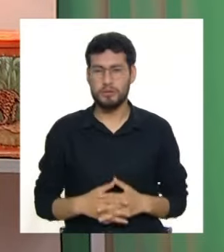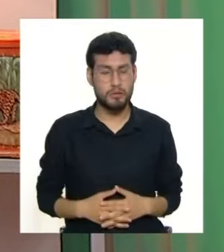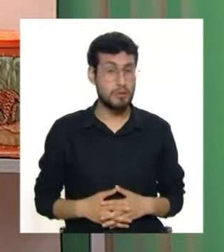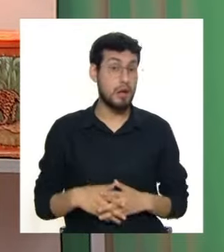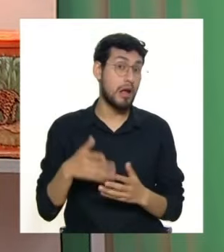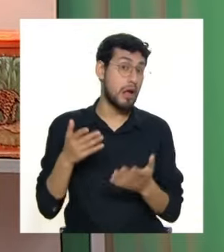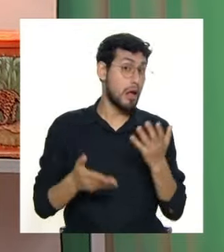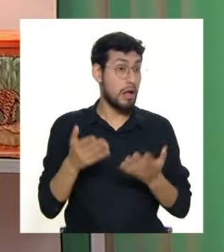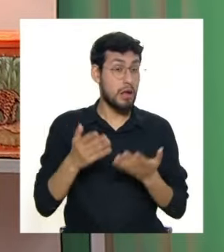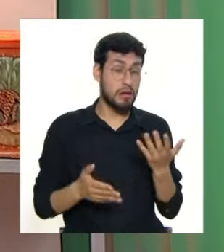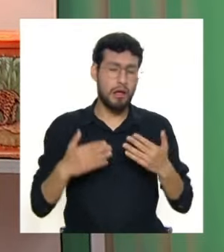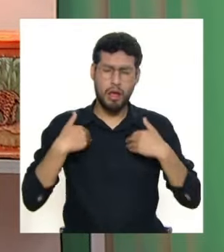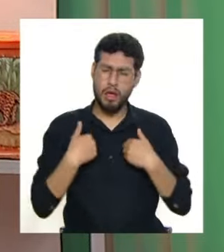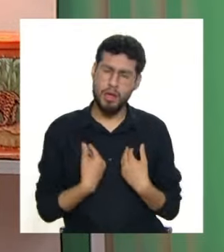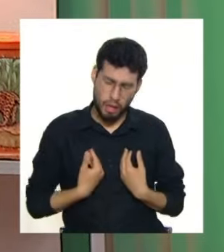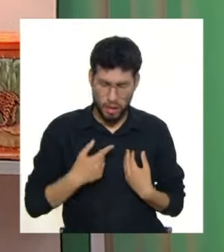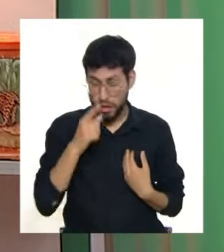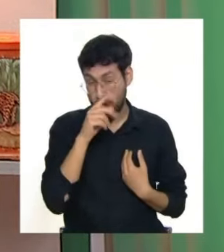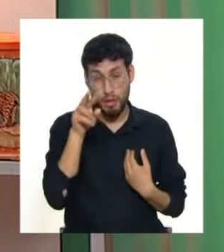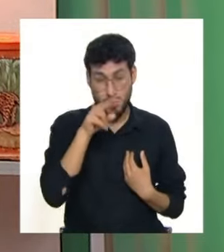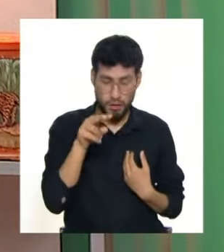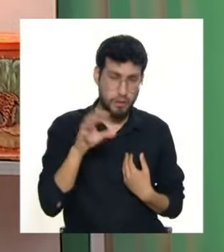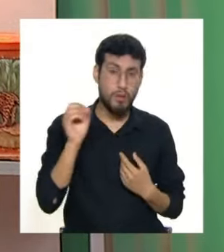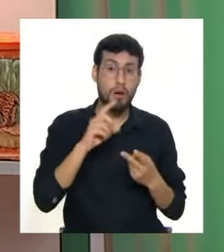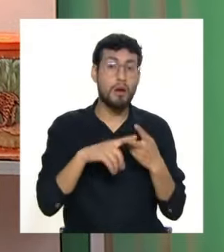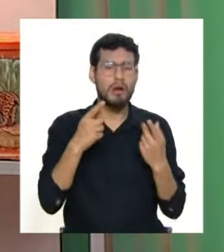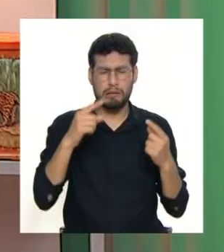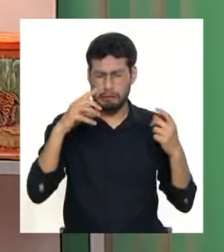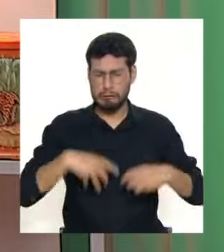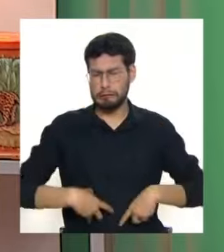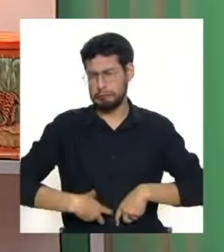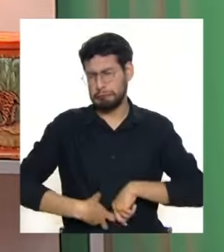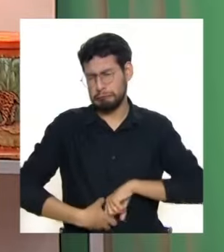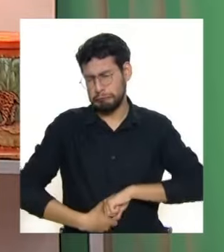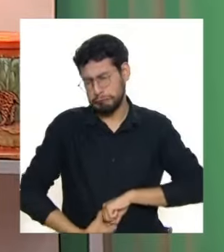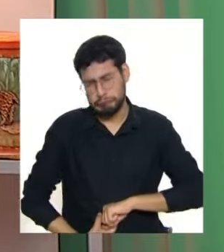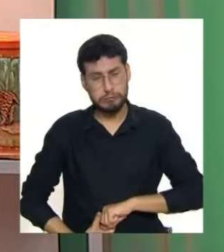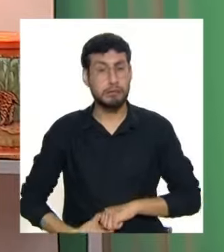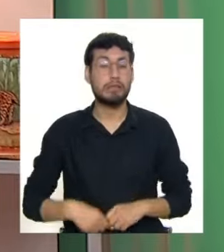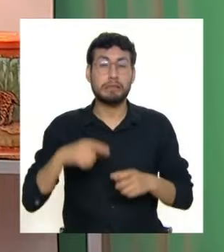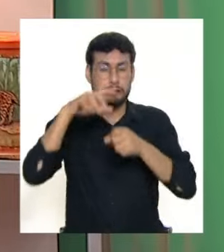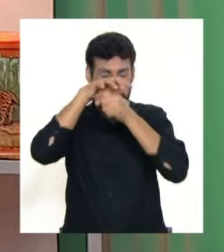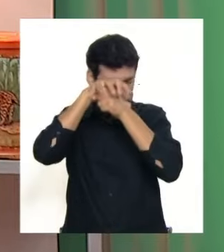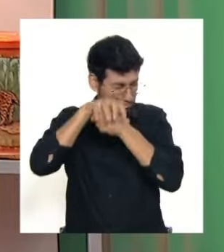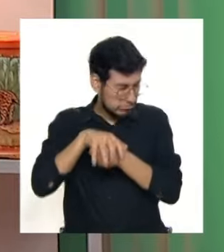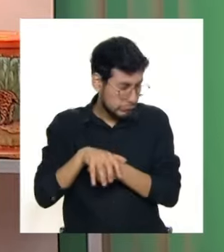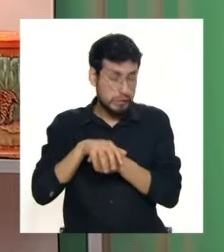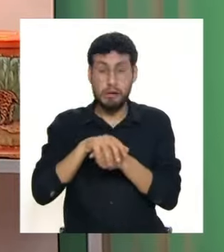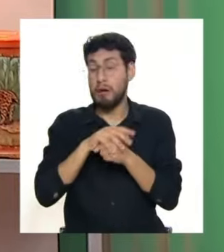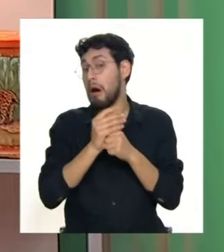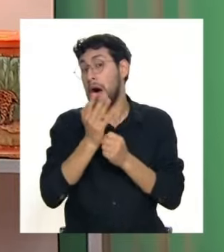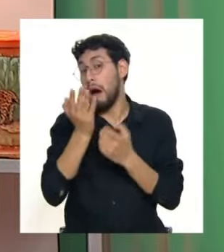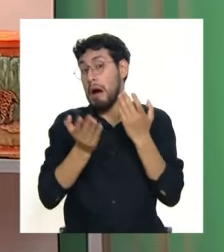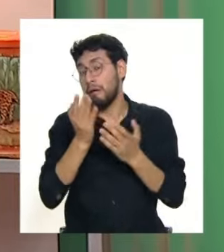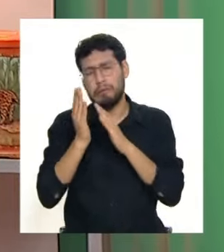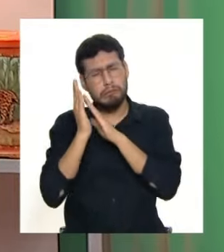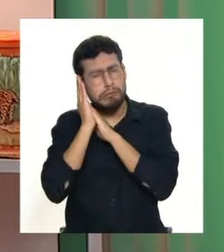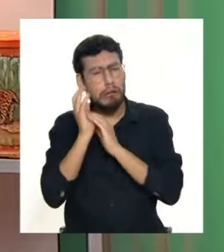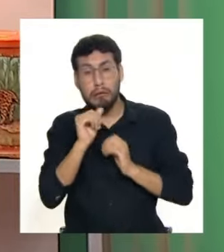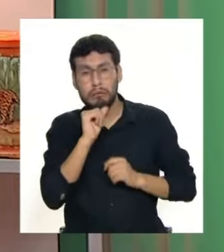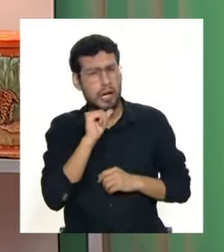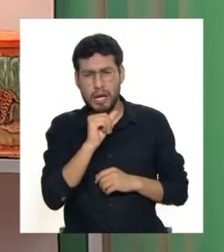Puede ser agotamiento visual, puede ser el estreñimiento, puede ser estrés, puede ser que no estoy durmiendo